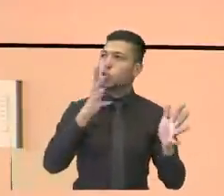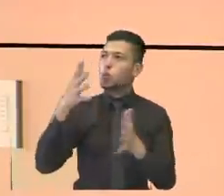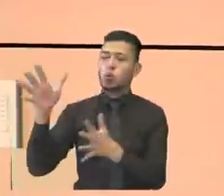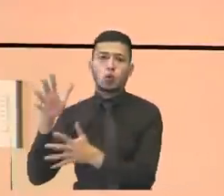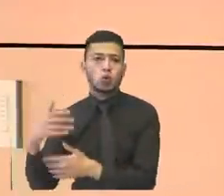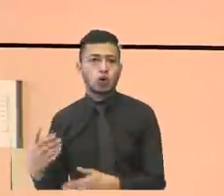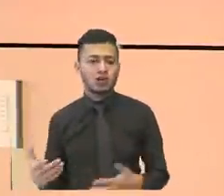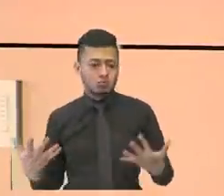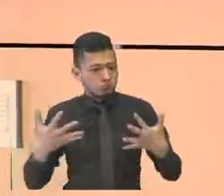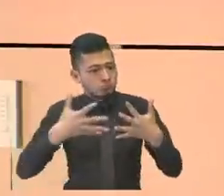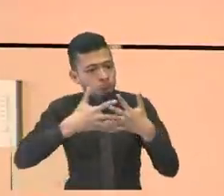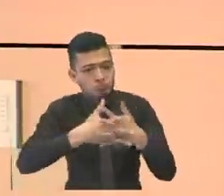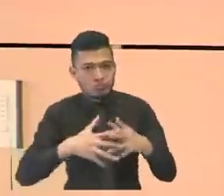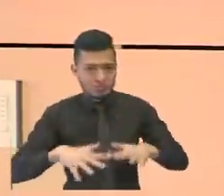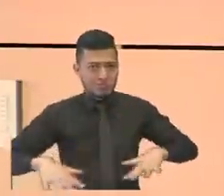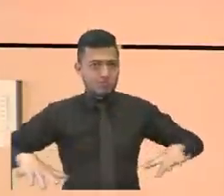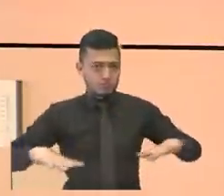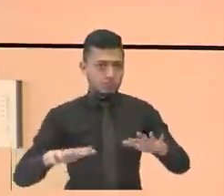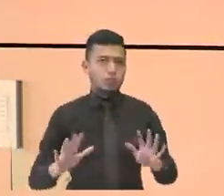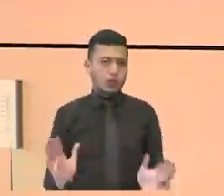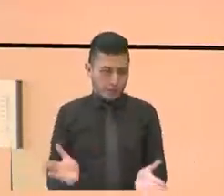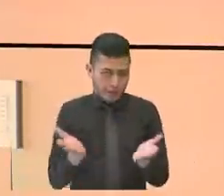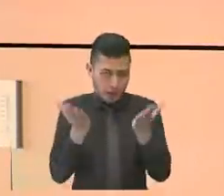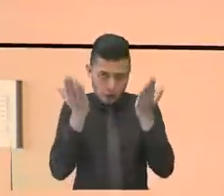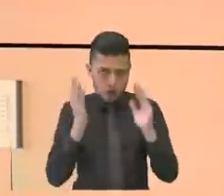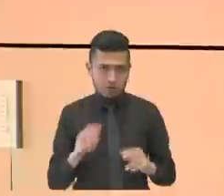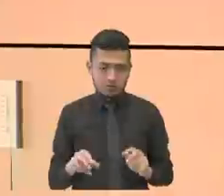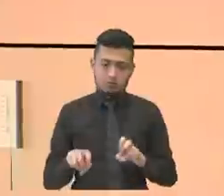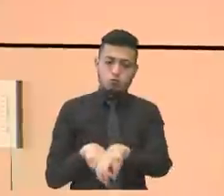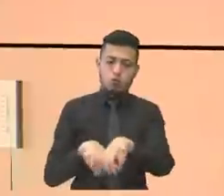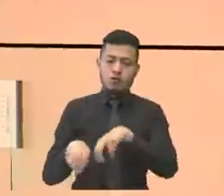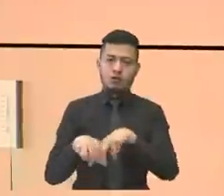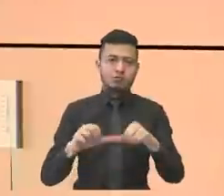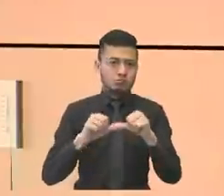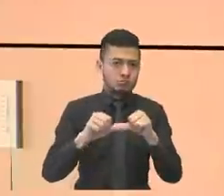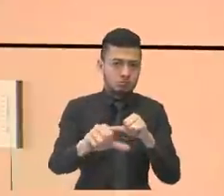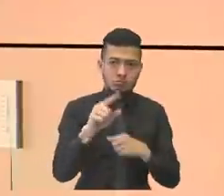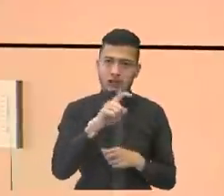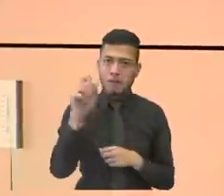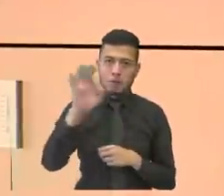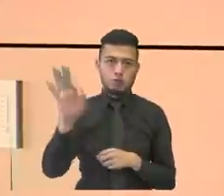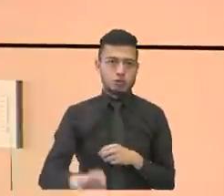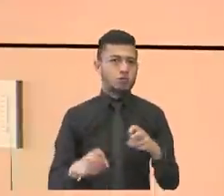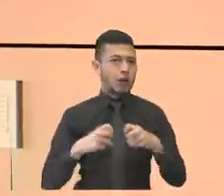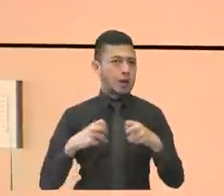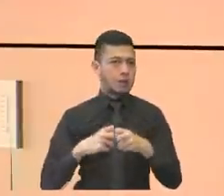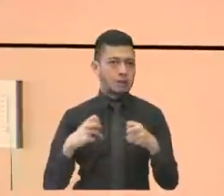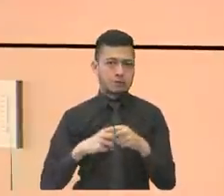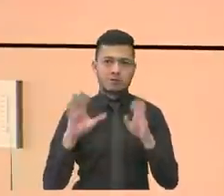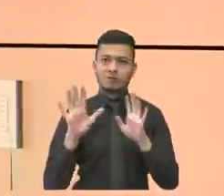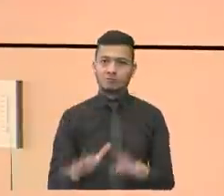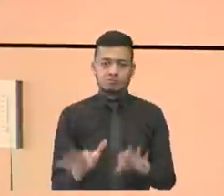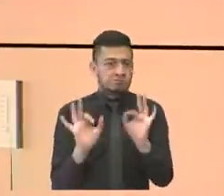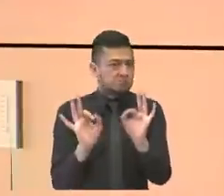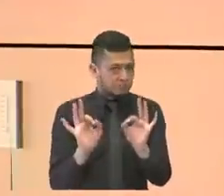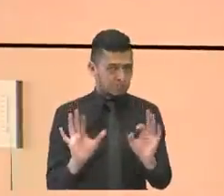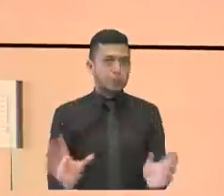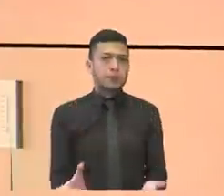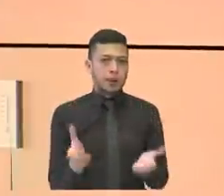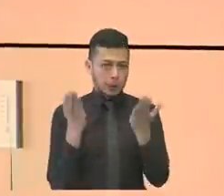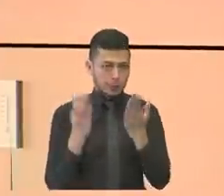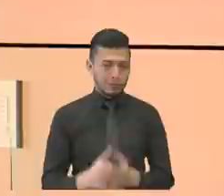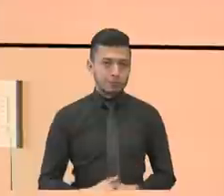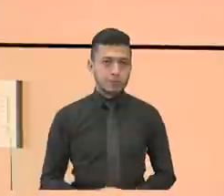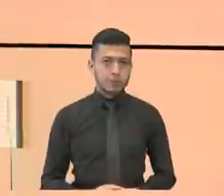corredor. Sin duda, mejora la movilidad sostenible, es 100% eléctrico, es 100% eléctrico.